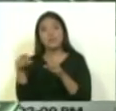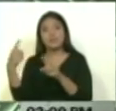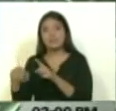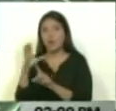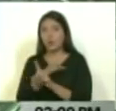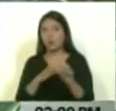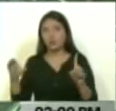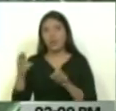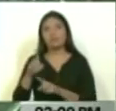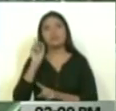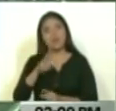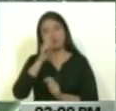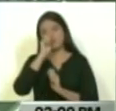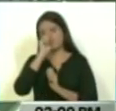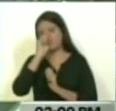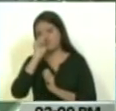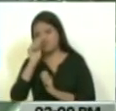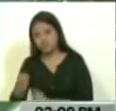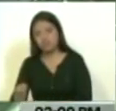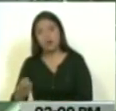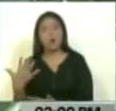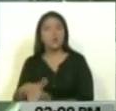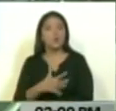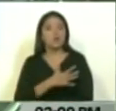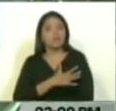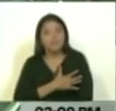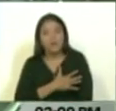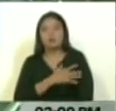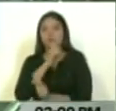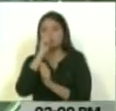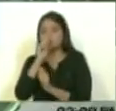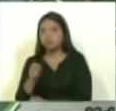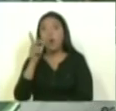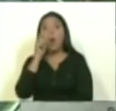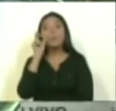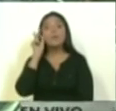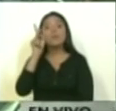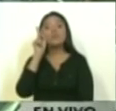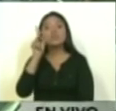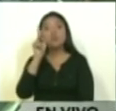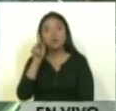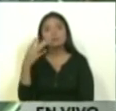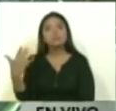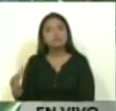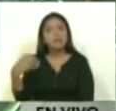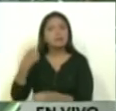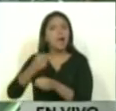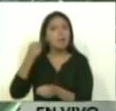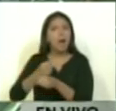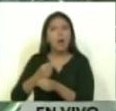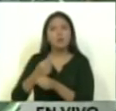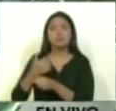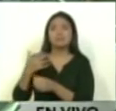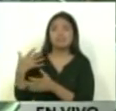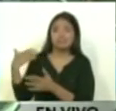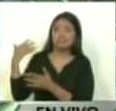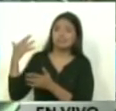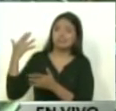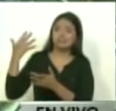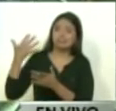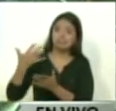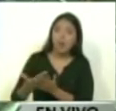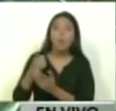Hay que hacer un reconocimiento amoroso, profundo, a profesor Benito Iradi, que viene haciendo un trabajo desde los años 60, 70, de